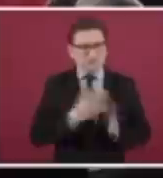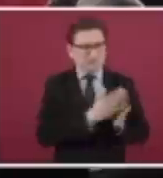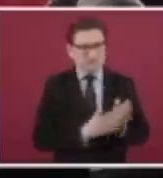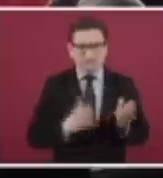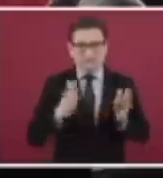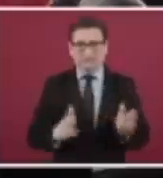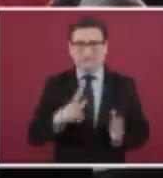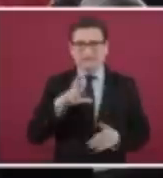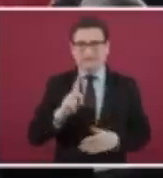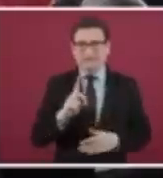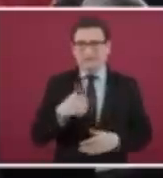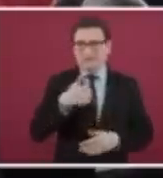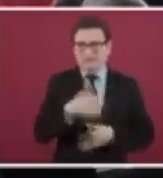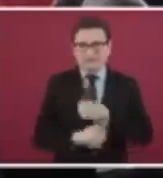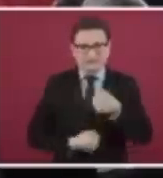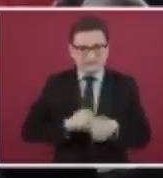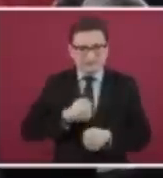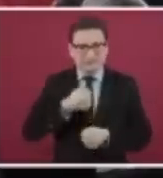de